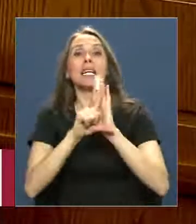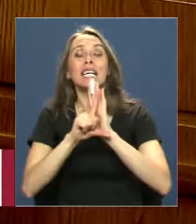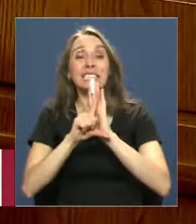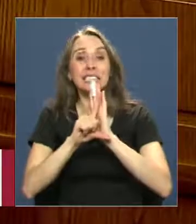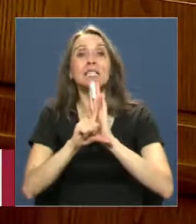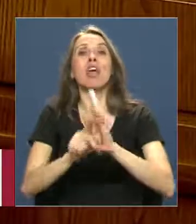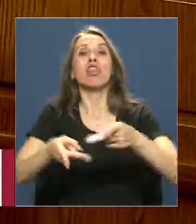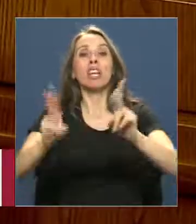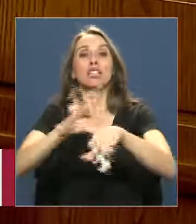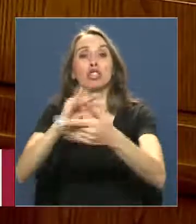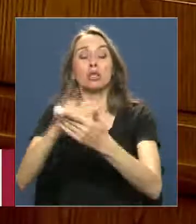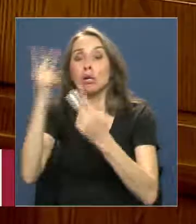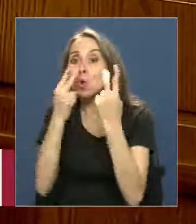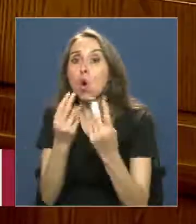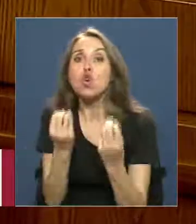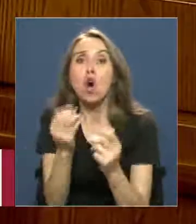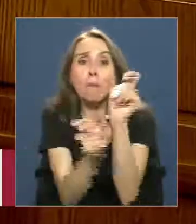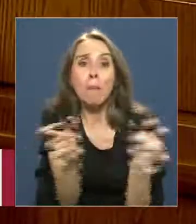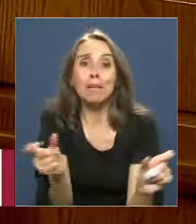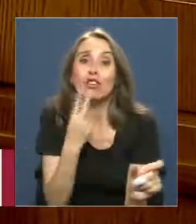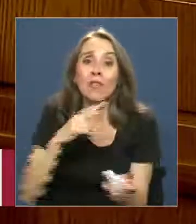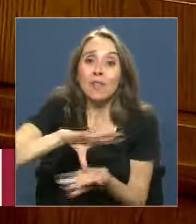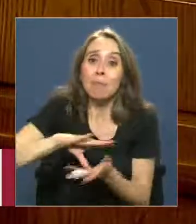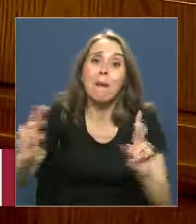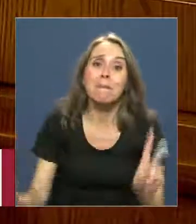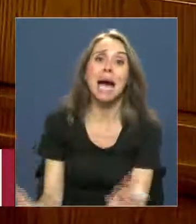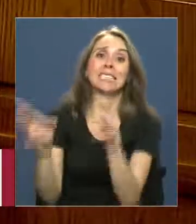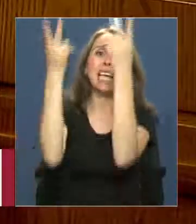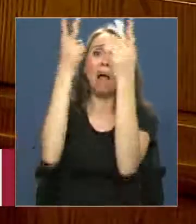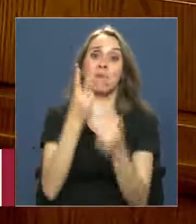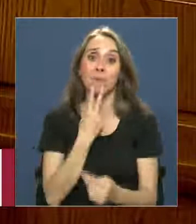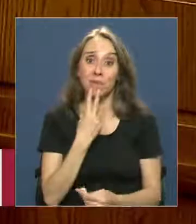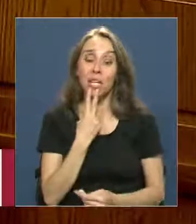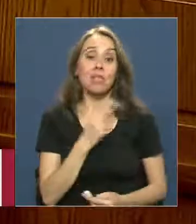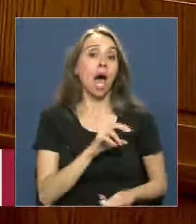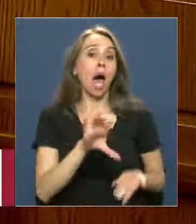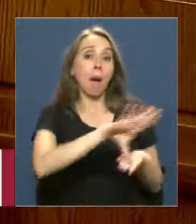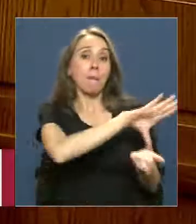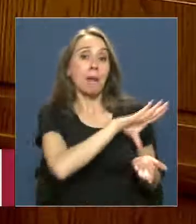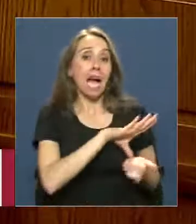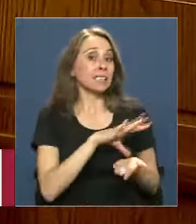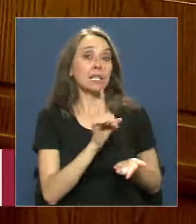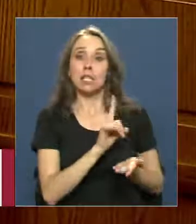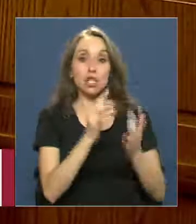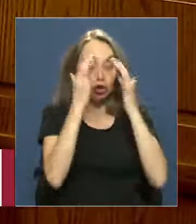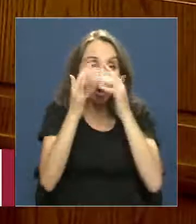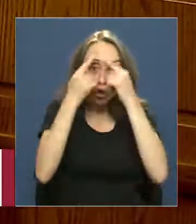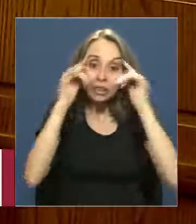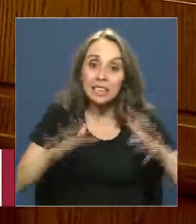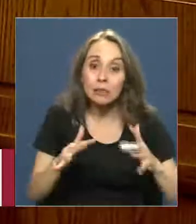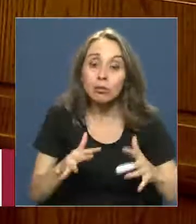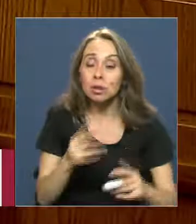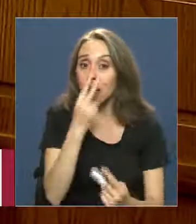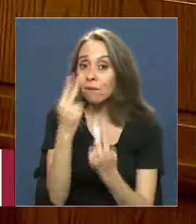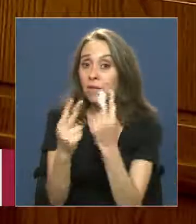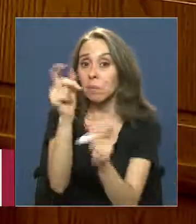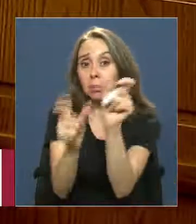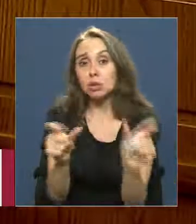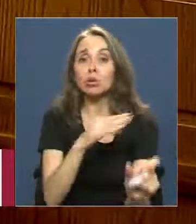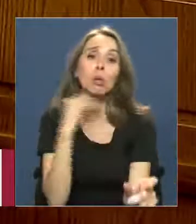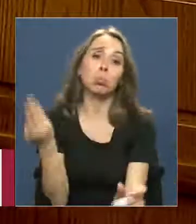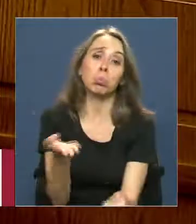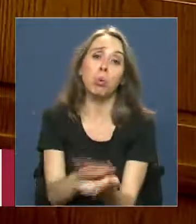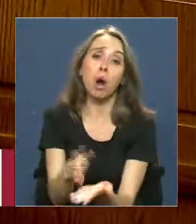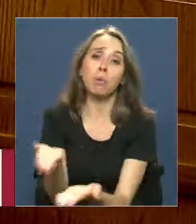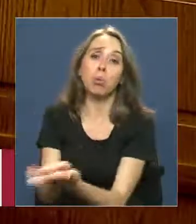a su población. Y los estados que no han hecho ese esfuerzo hoy día ven morir a su población. Eso